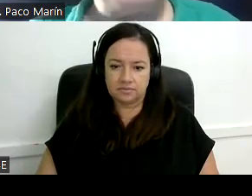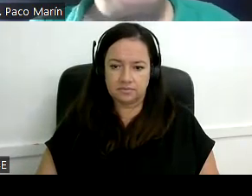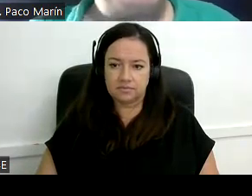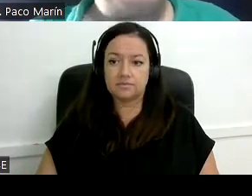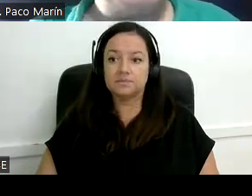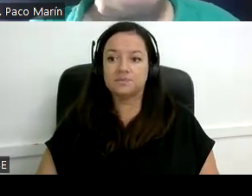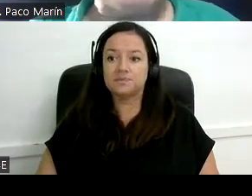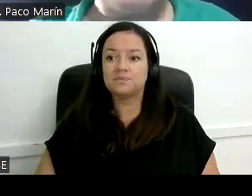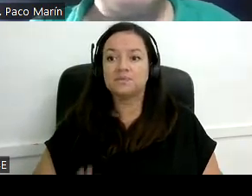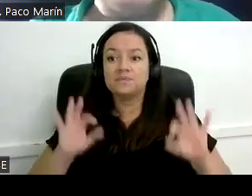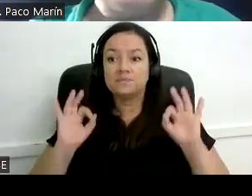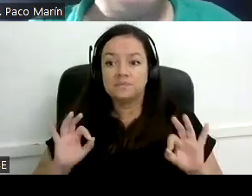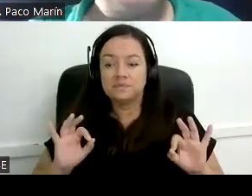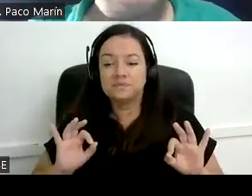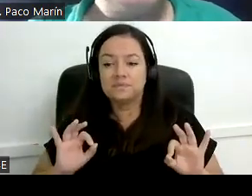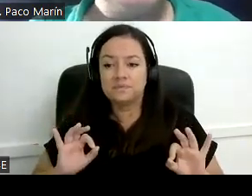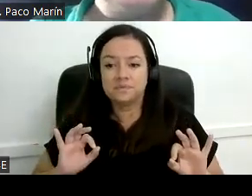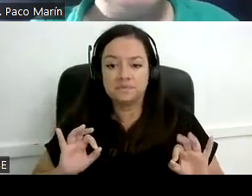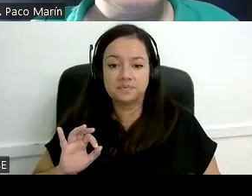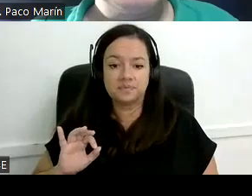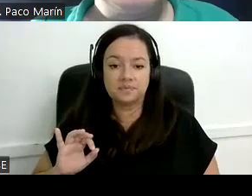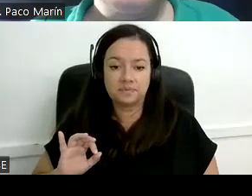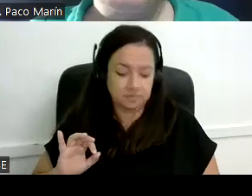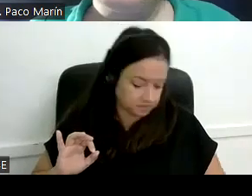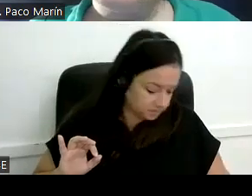Vale, no veo ninguna pregunta más.